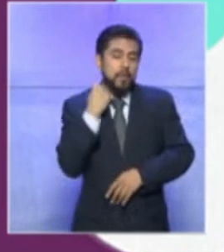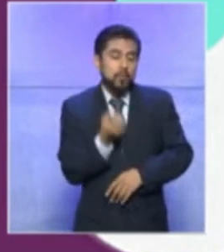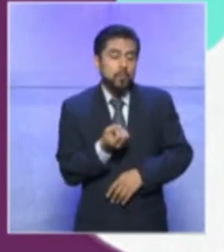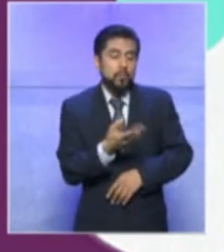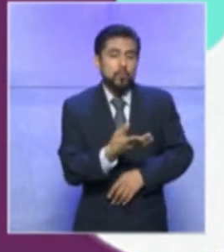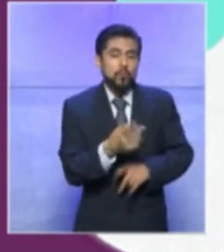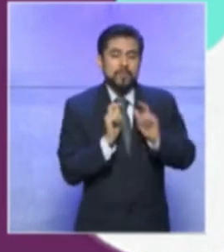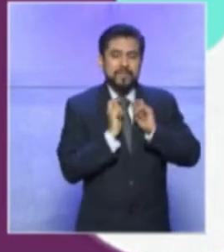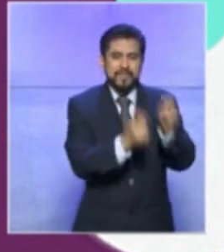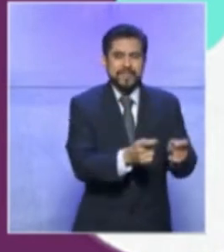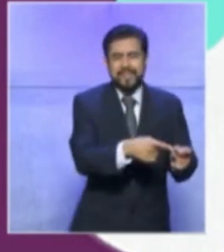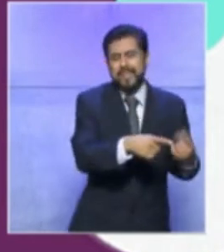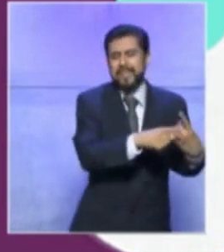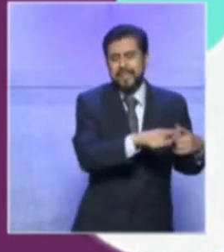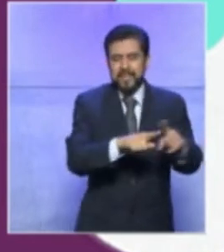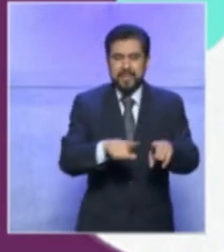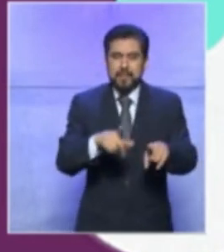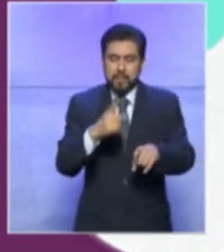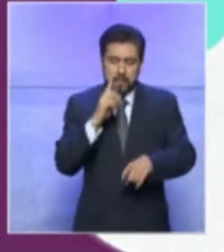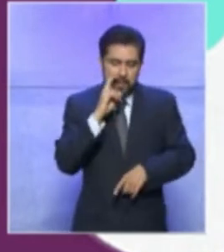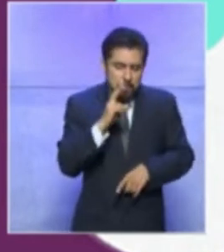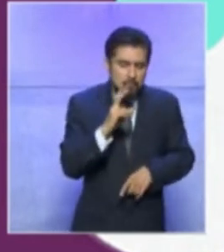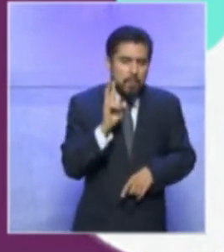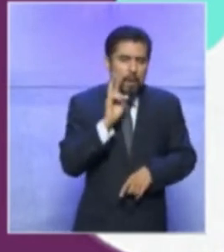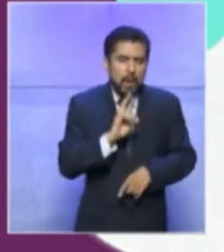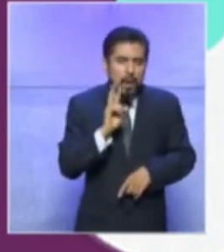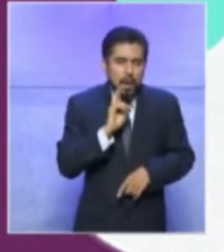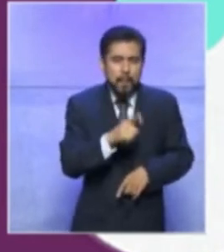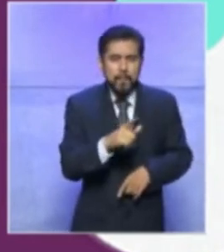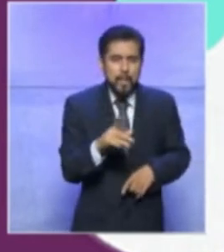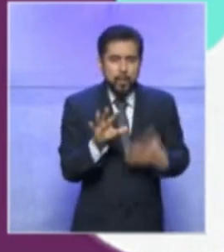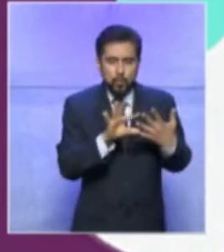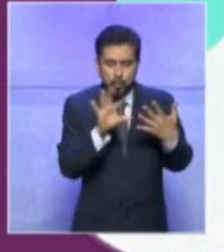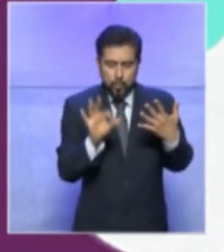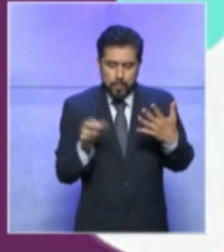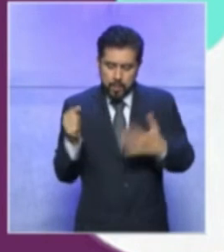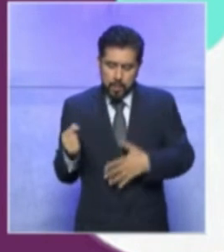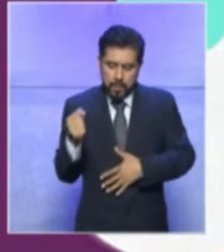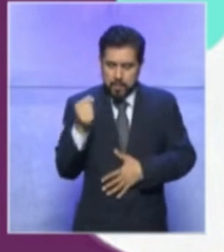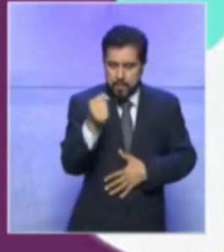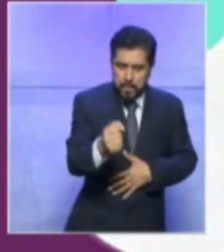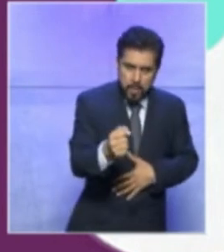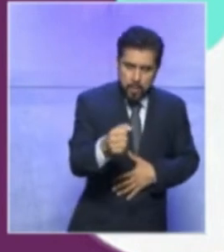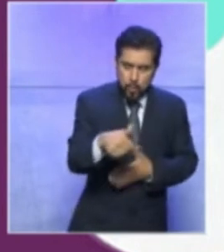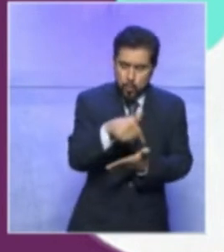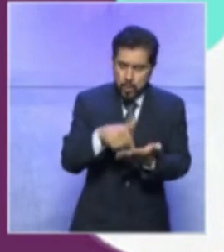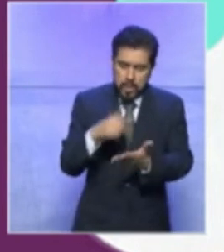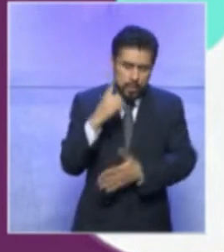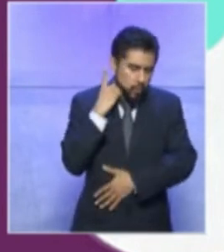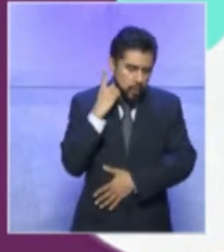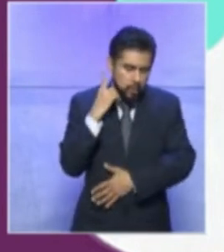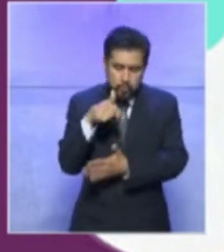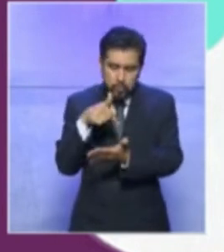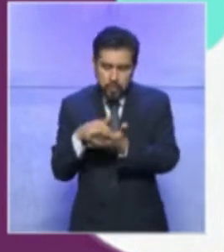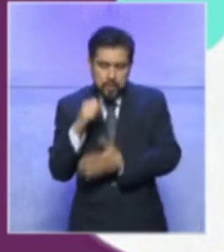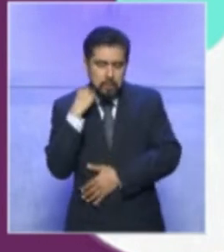que desde una perspectiva debe traducirse en un resultado de proporcionalidad pura en la asignación de escaños. Sin embargo, el criterio